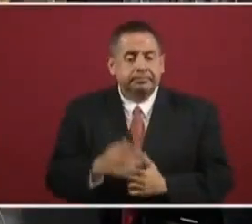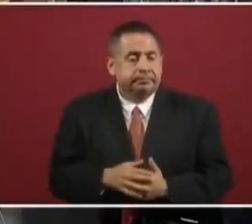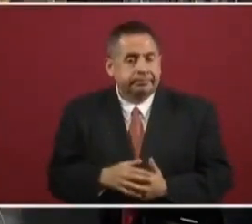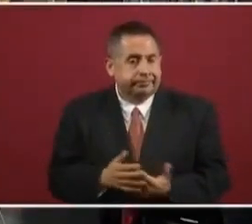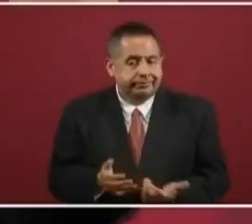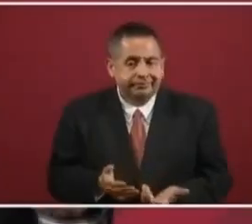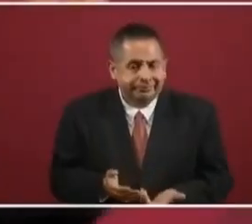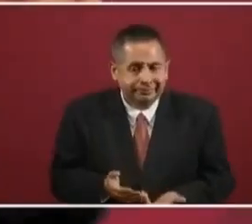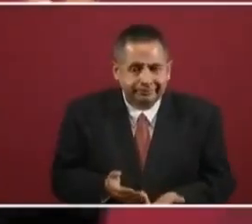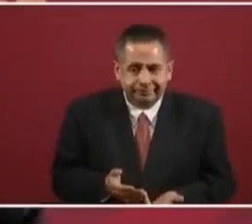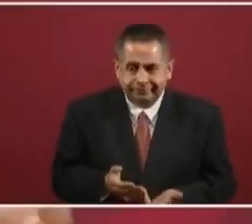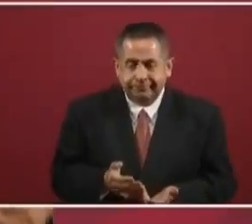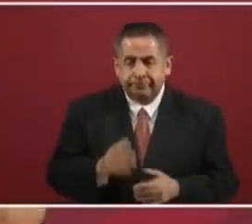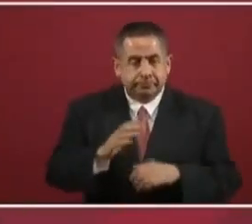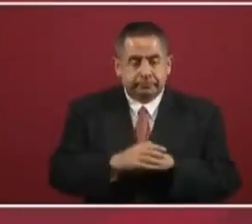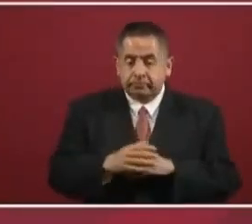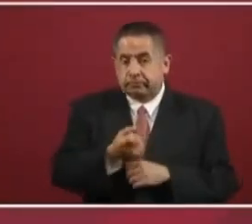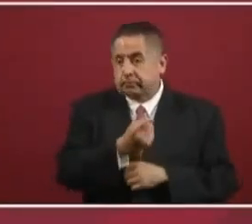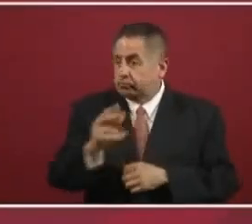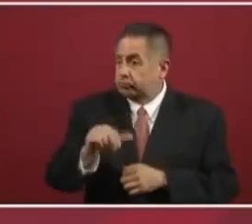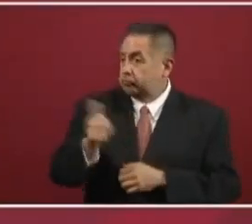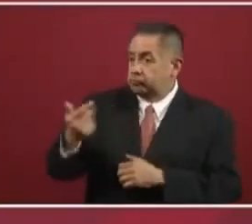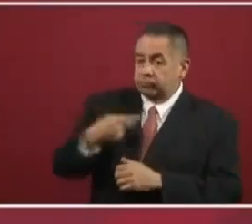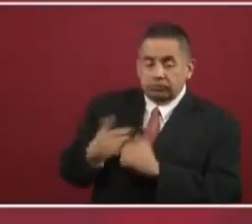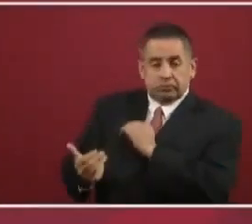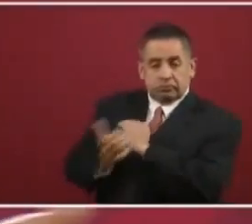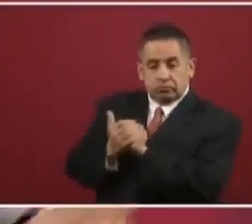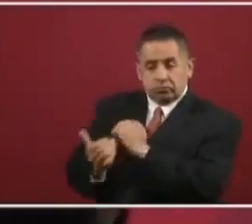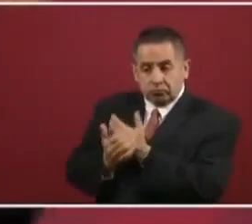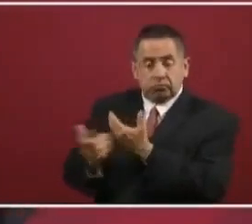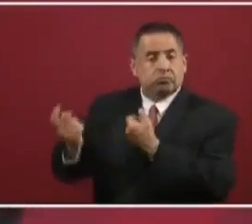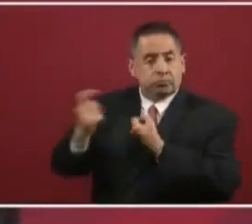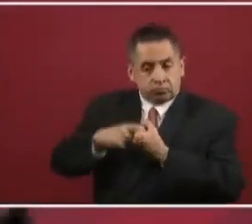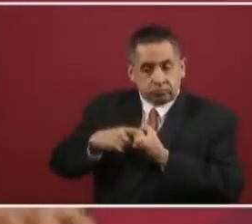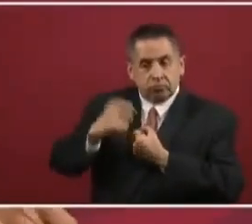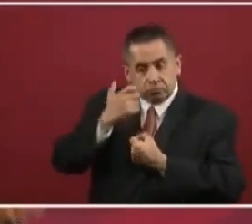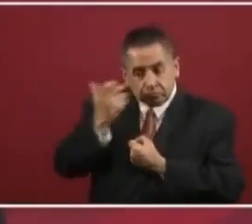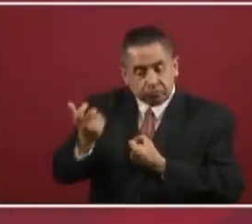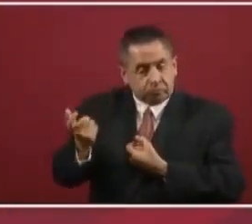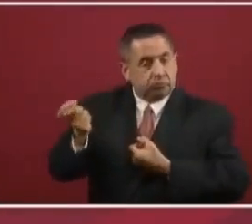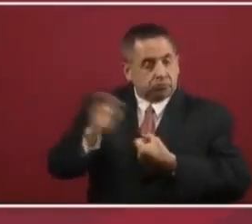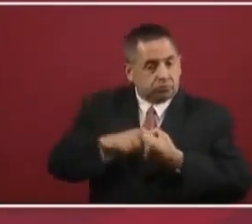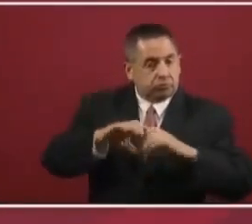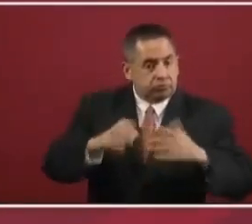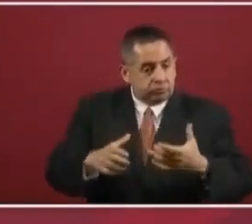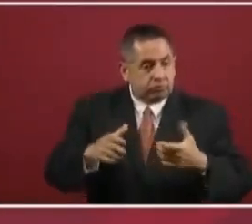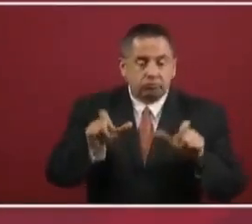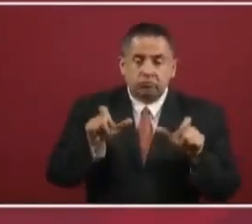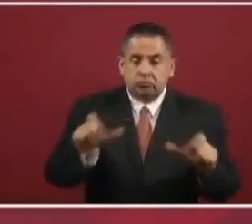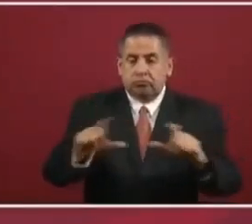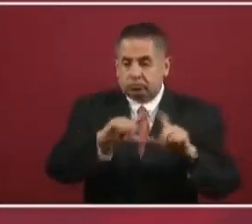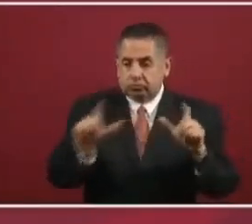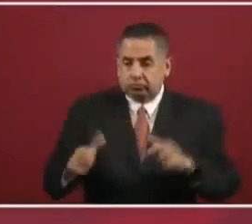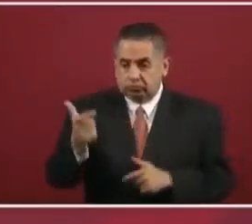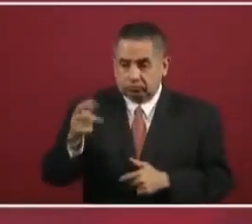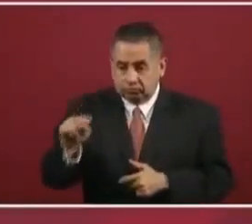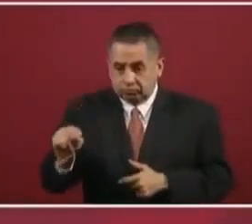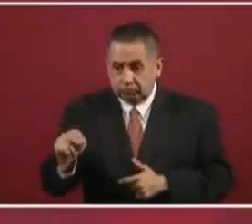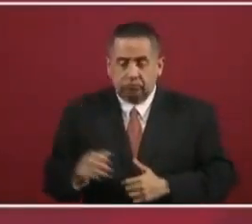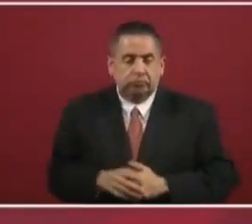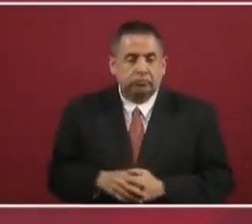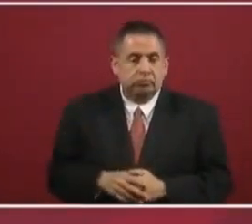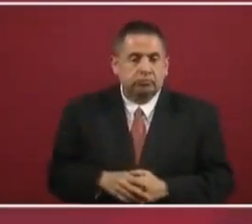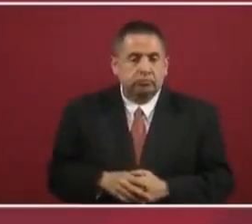mismo tiempo hay más solicitudes de quienes quieren ingresar y los que no